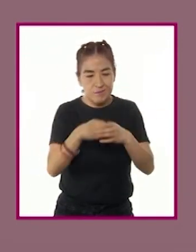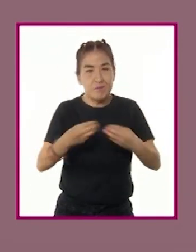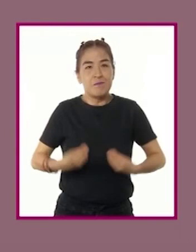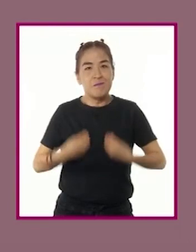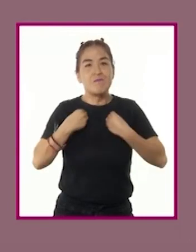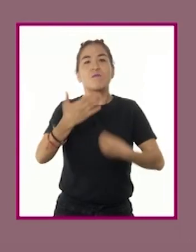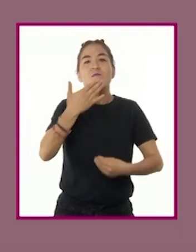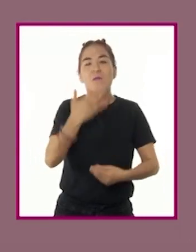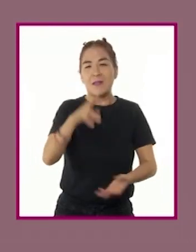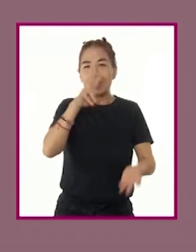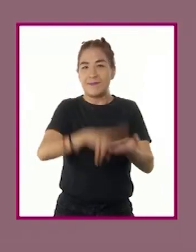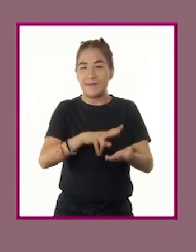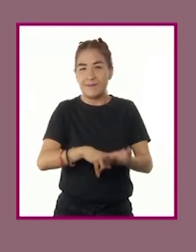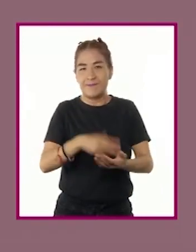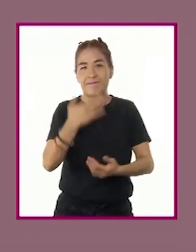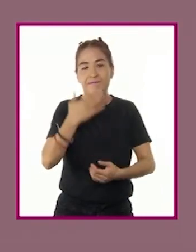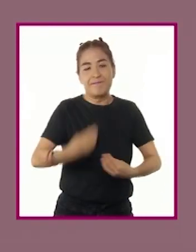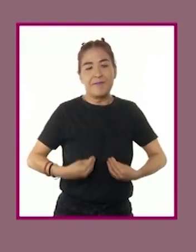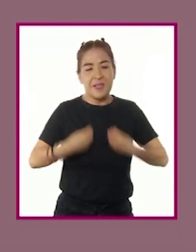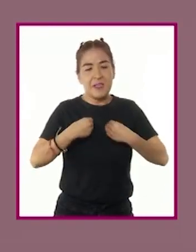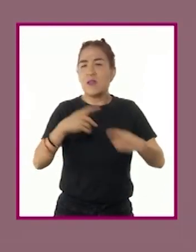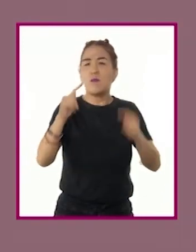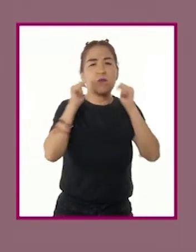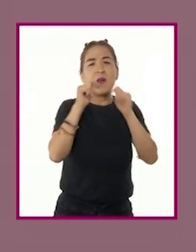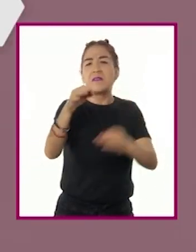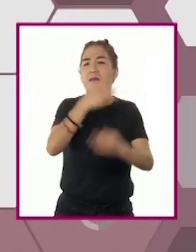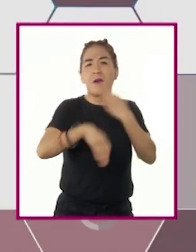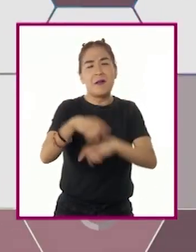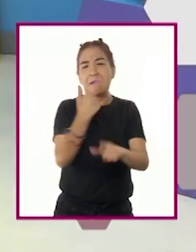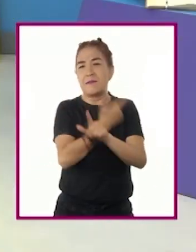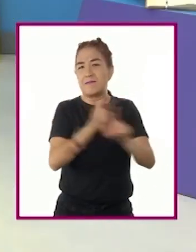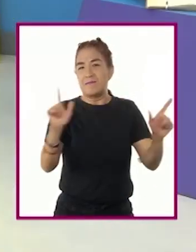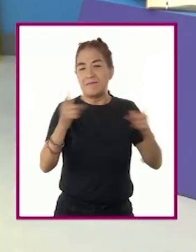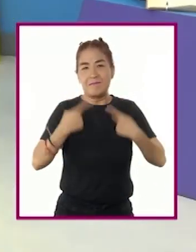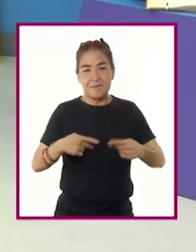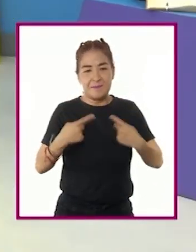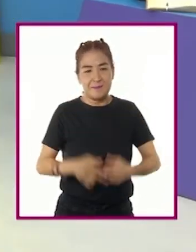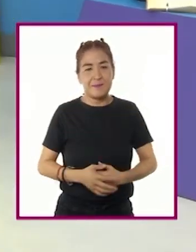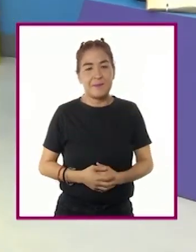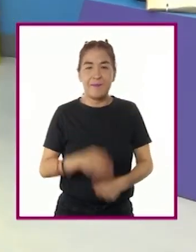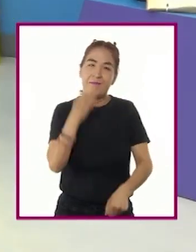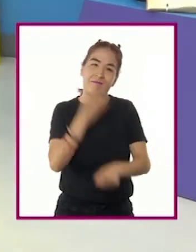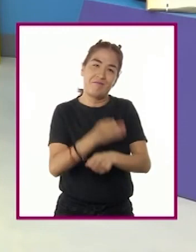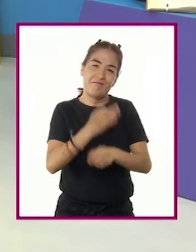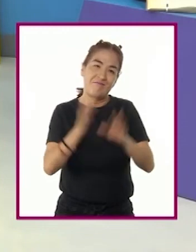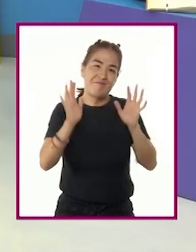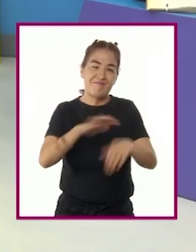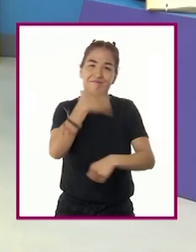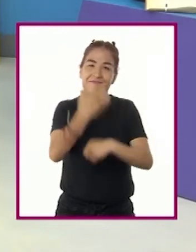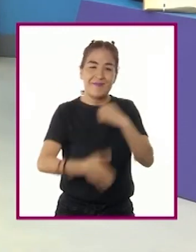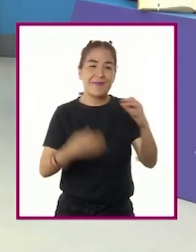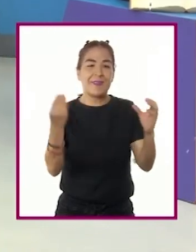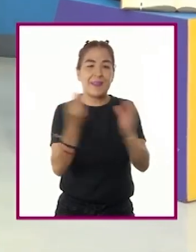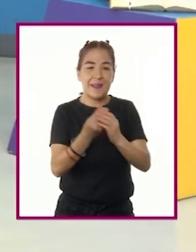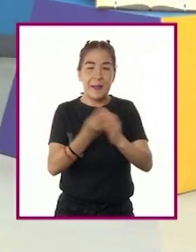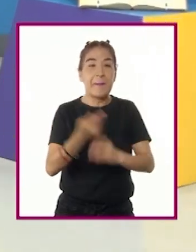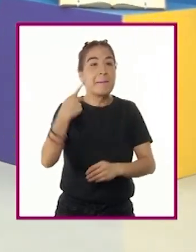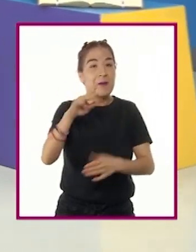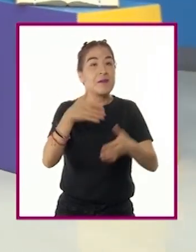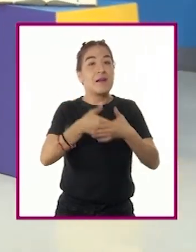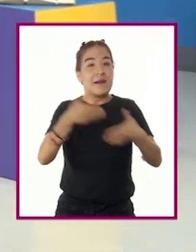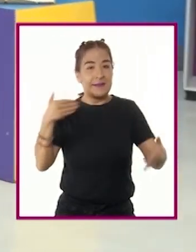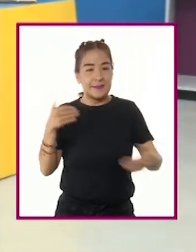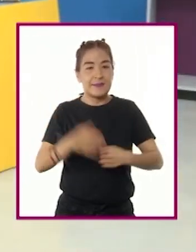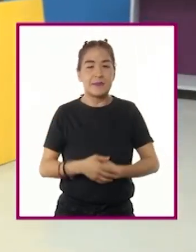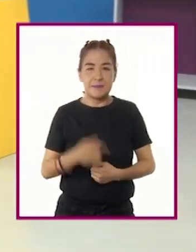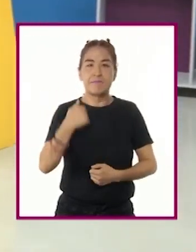una buena calidad de vida, como cualquier ciudadano. Hemos llegado al final de la sesión, pero antes de concluir